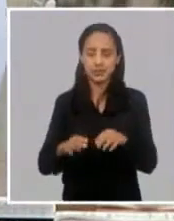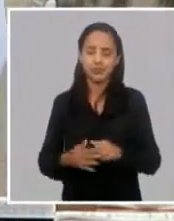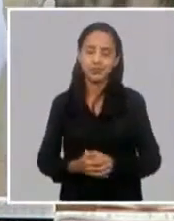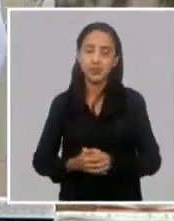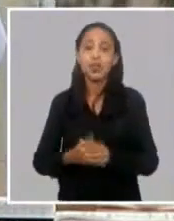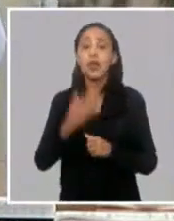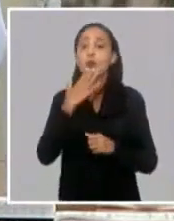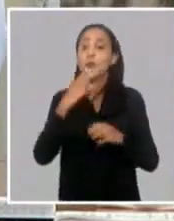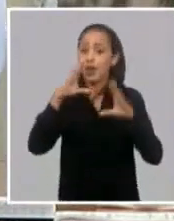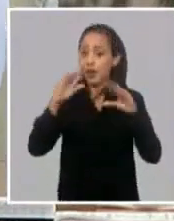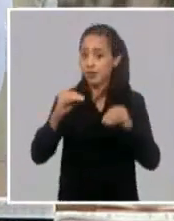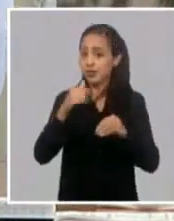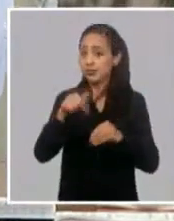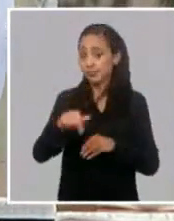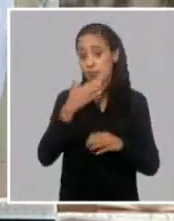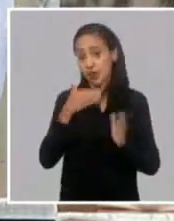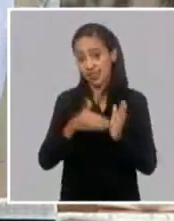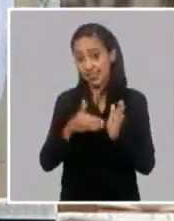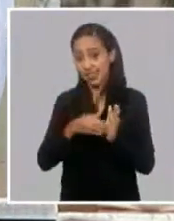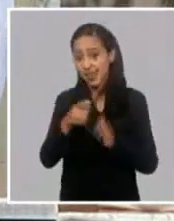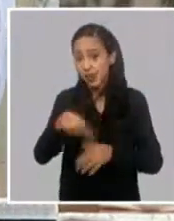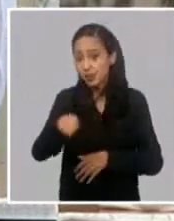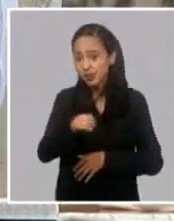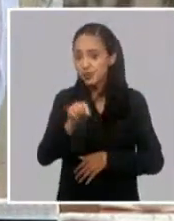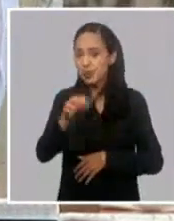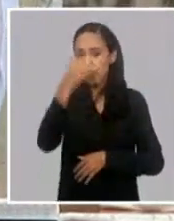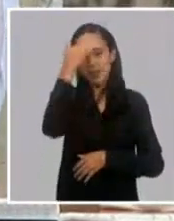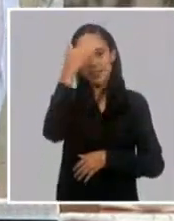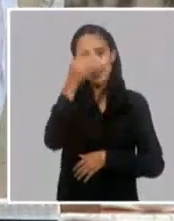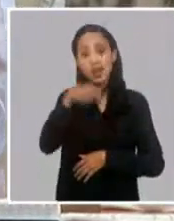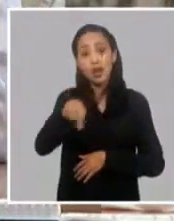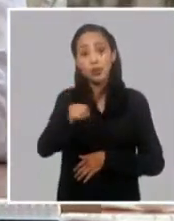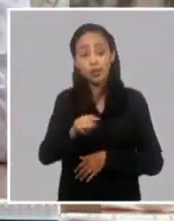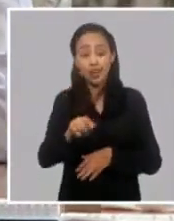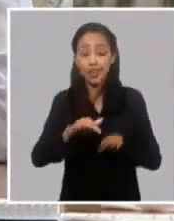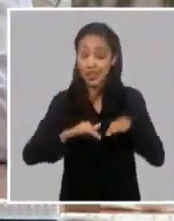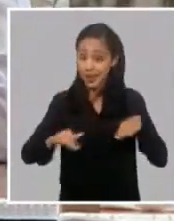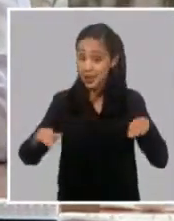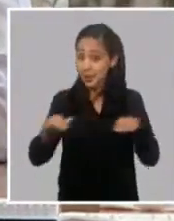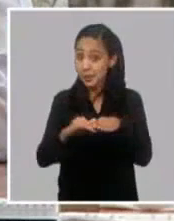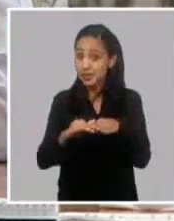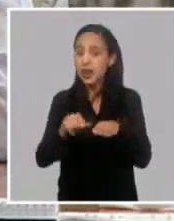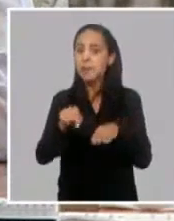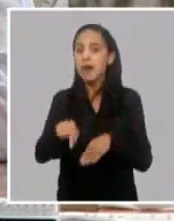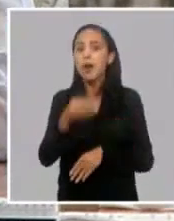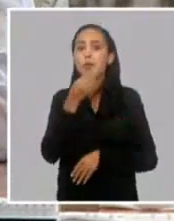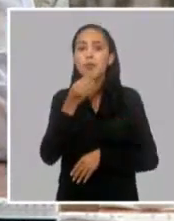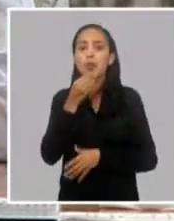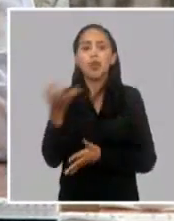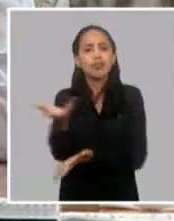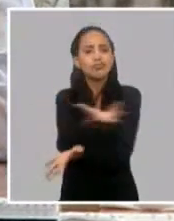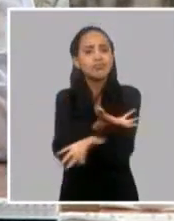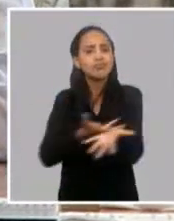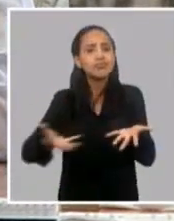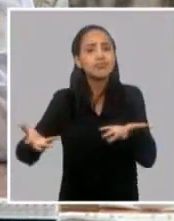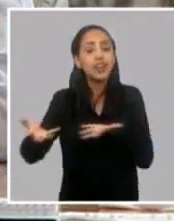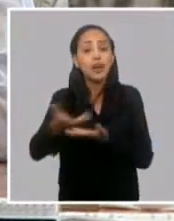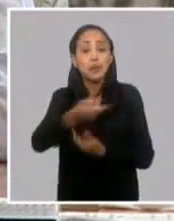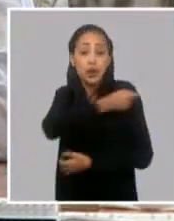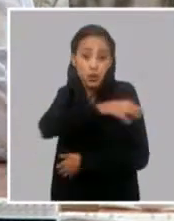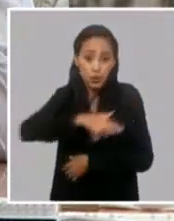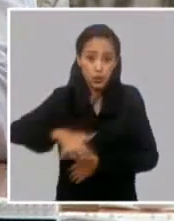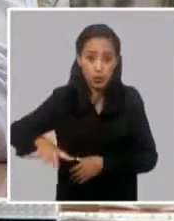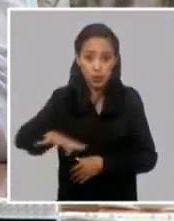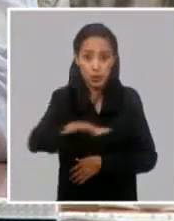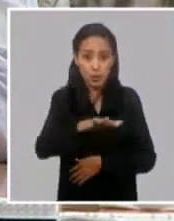pueblo y una vez más agradecer el espacio a usted, el espacio a la mesa redonda, para poder intercambiar con